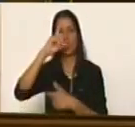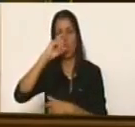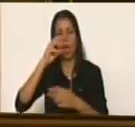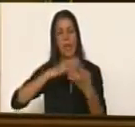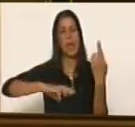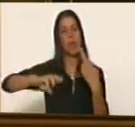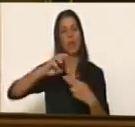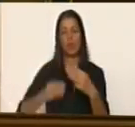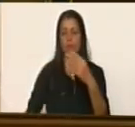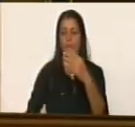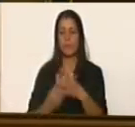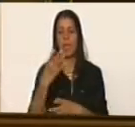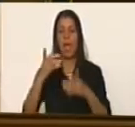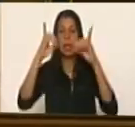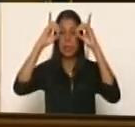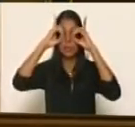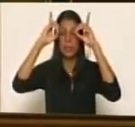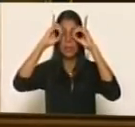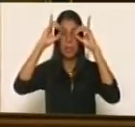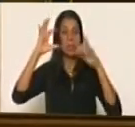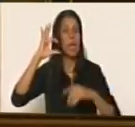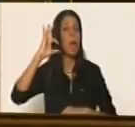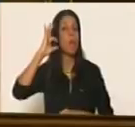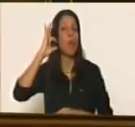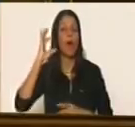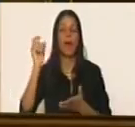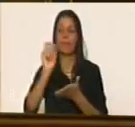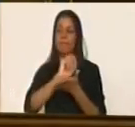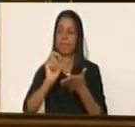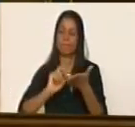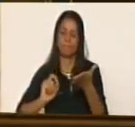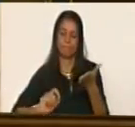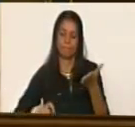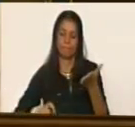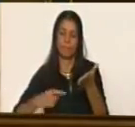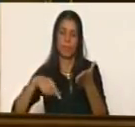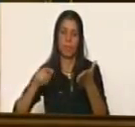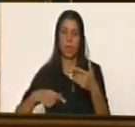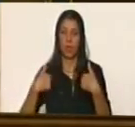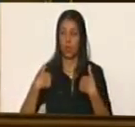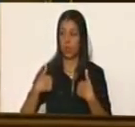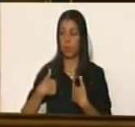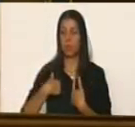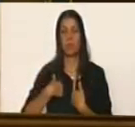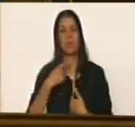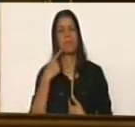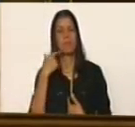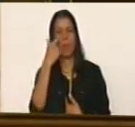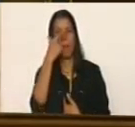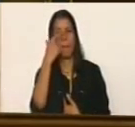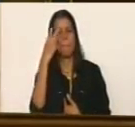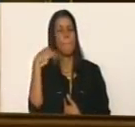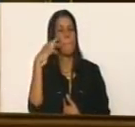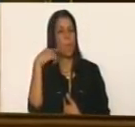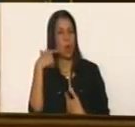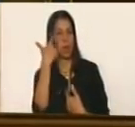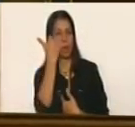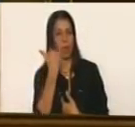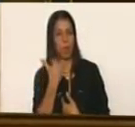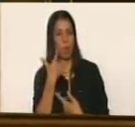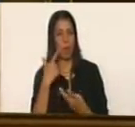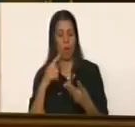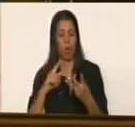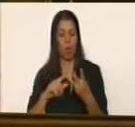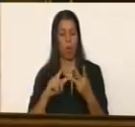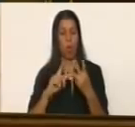Delcy Eloína Rodríguez Gómez, presidenta. Aristóbulo Isturiz Almeida, primer vicepresidente. Elvis